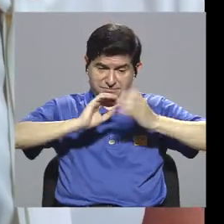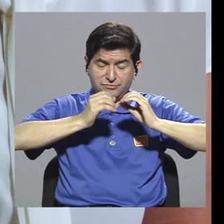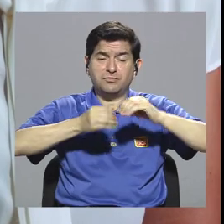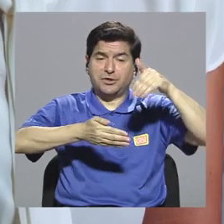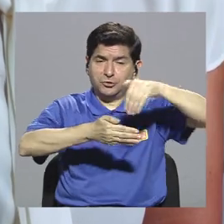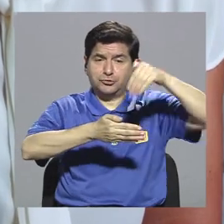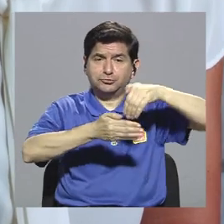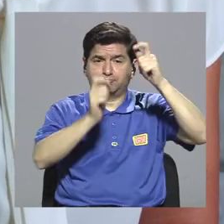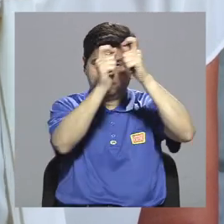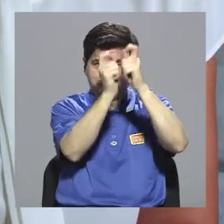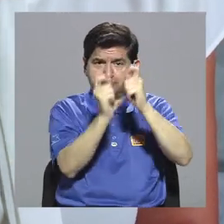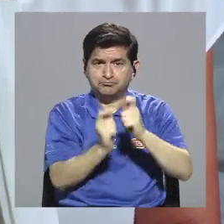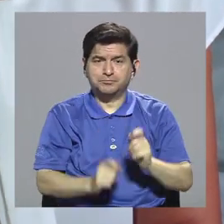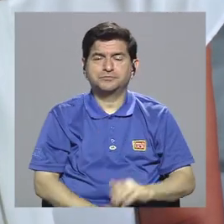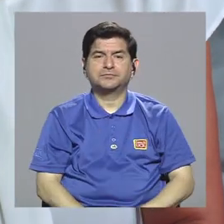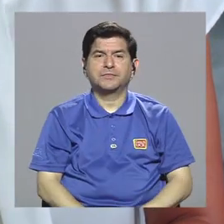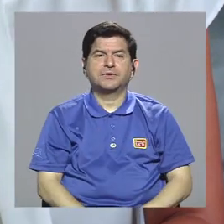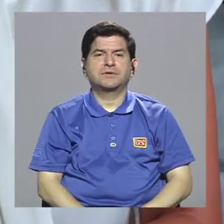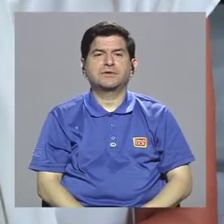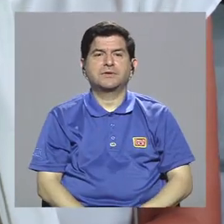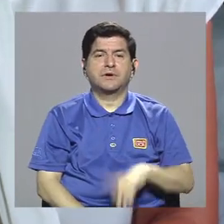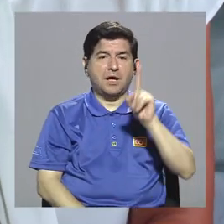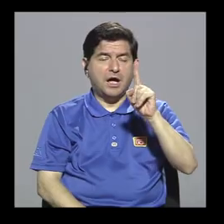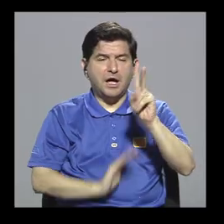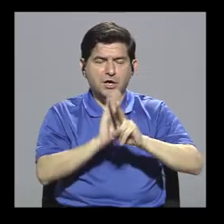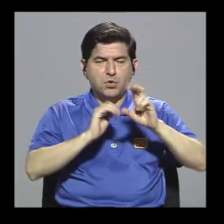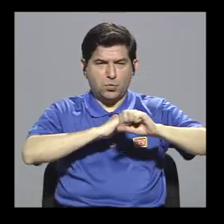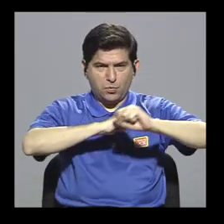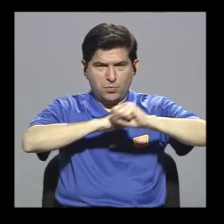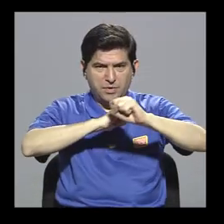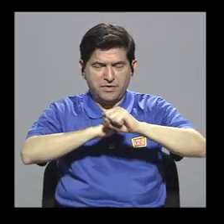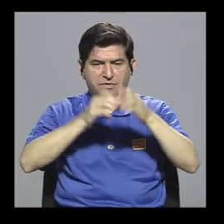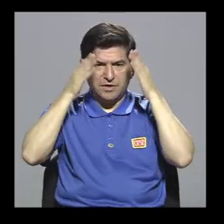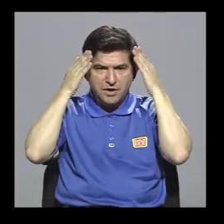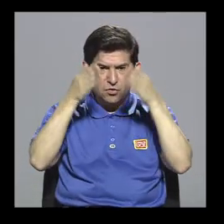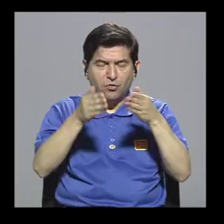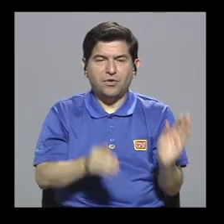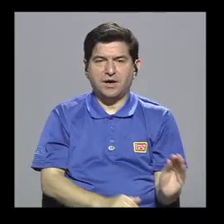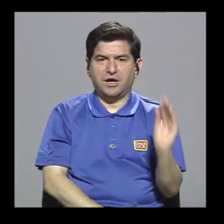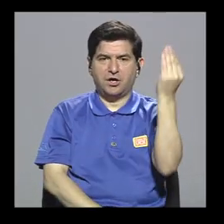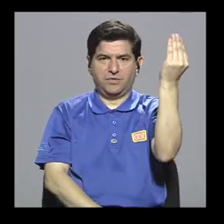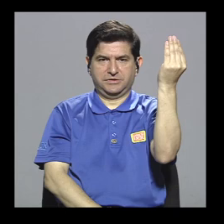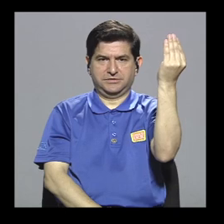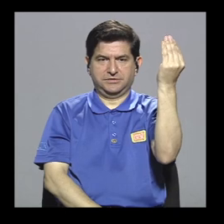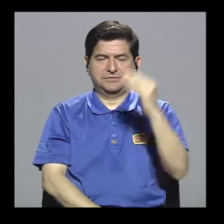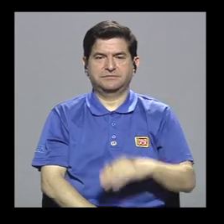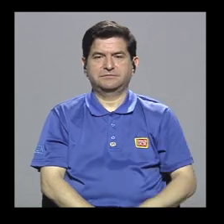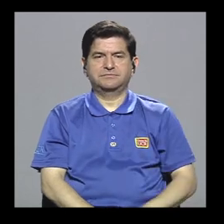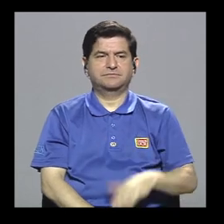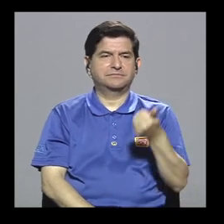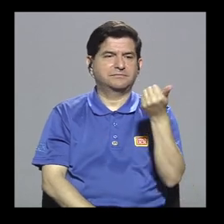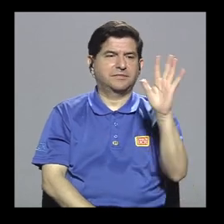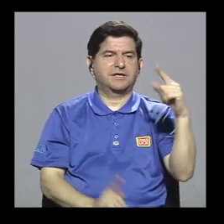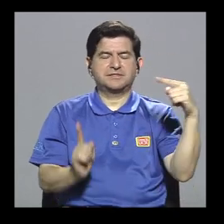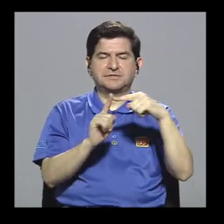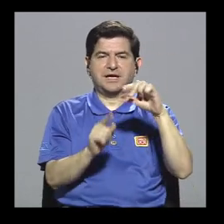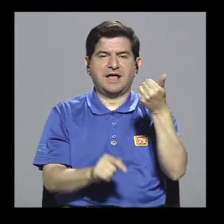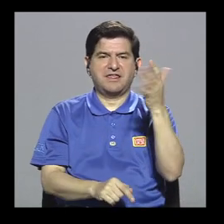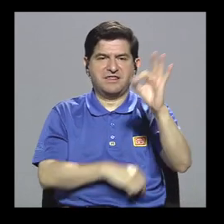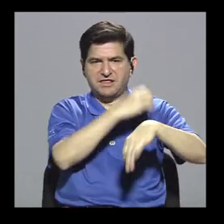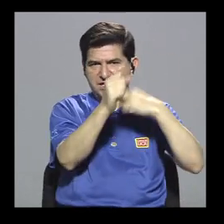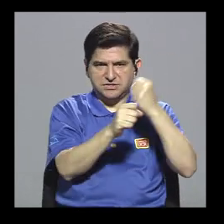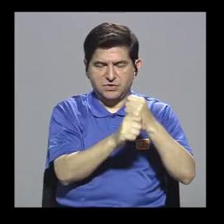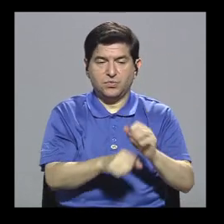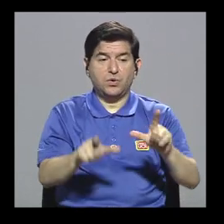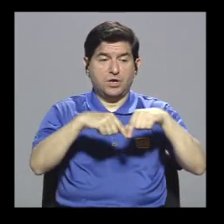detalle. Entonces, bueno, hay un spot que está dedicado a adolescentes entre 15 y 19 años, que es uno de los grupos